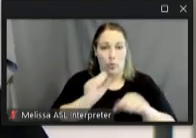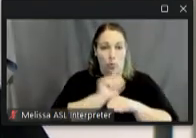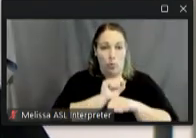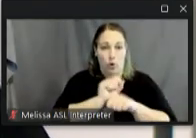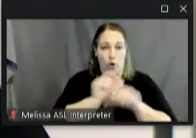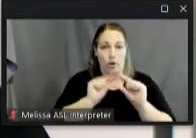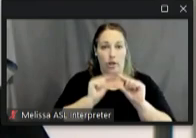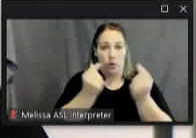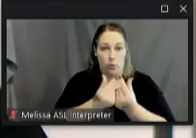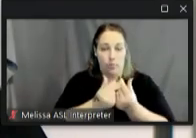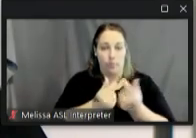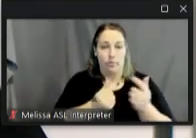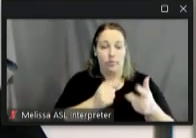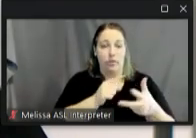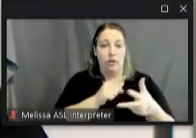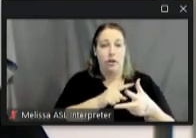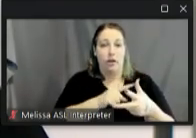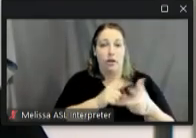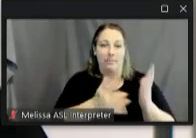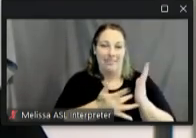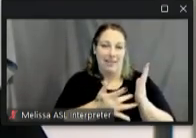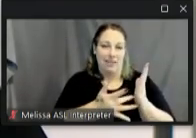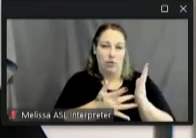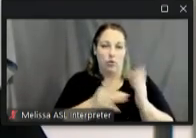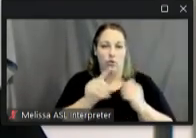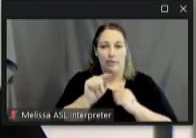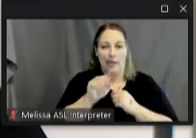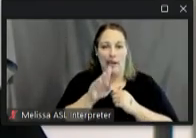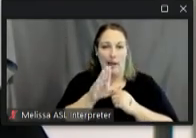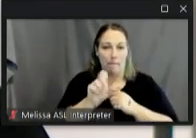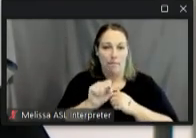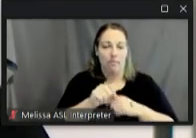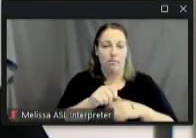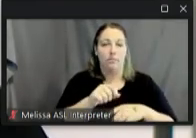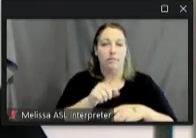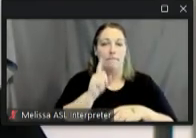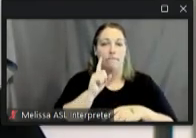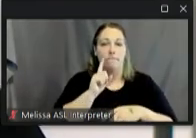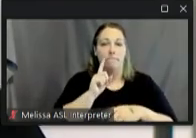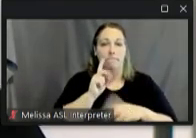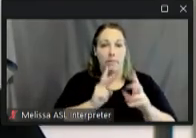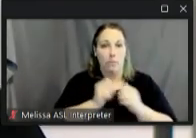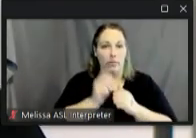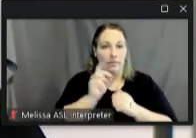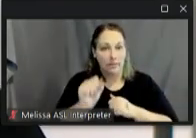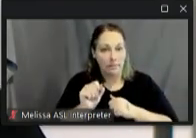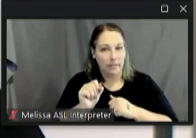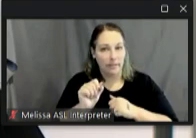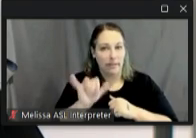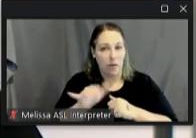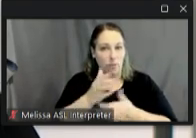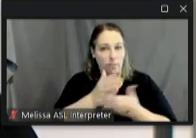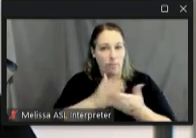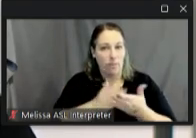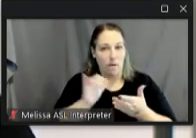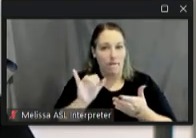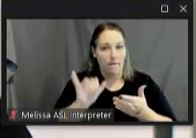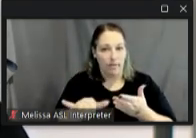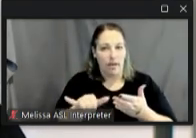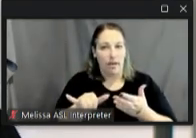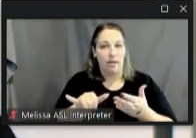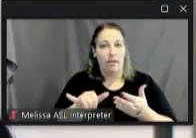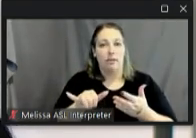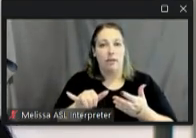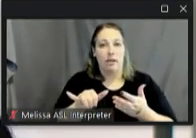donde hasta hace unos meses el señor Cristian Murillo formaba parte y ha acompañado los procesos de socialización y